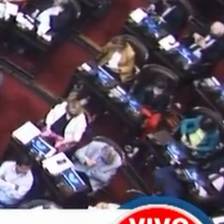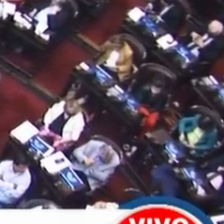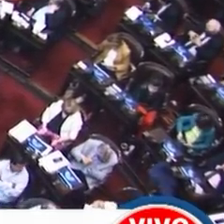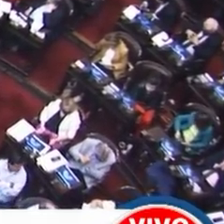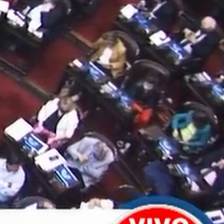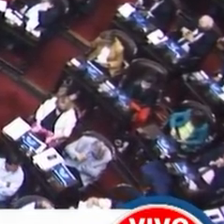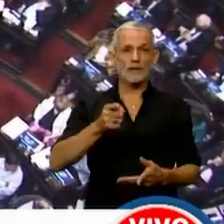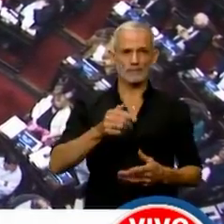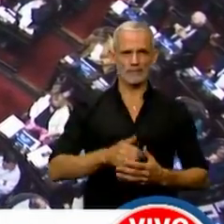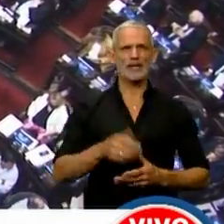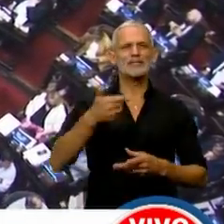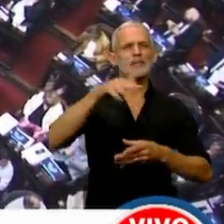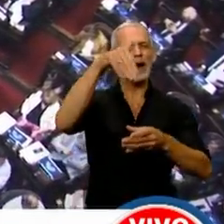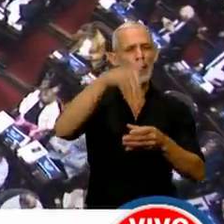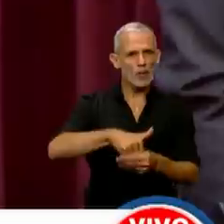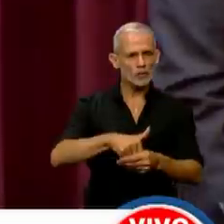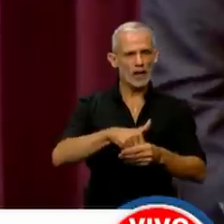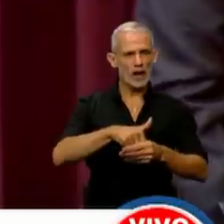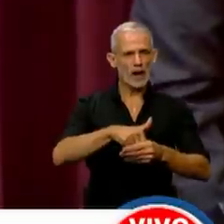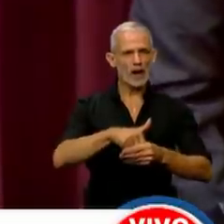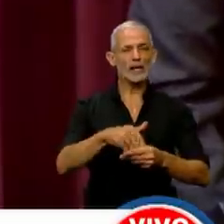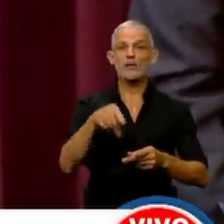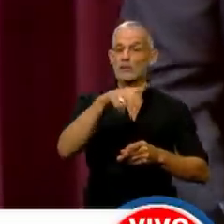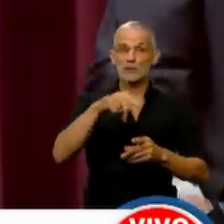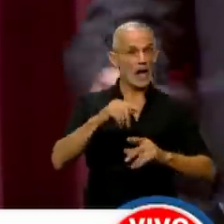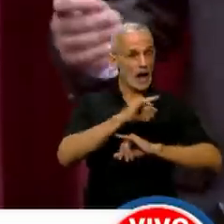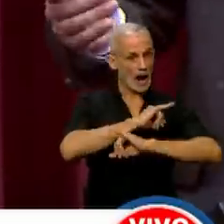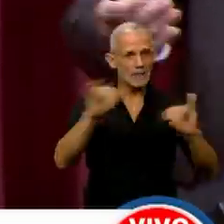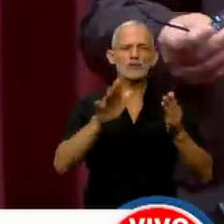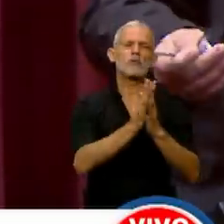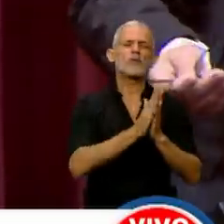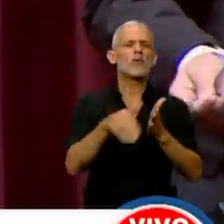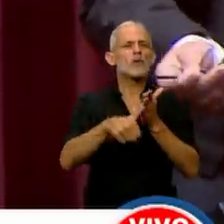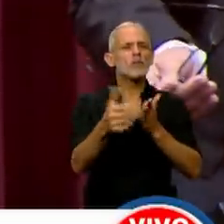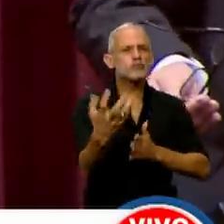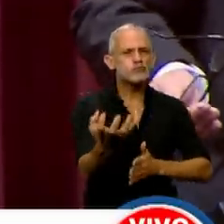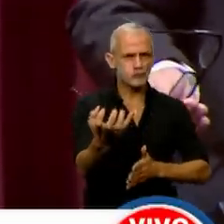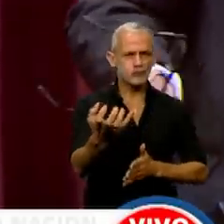se va a votar recuerdo que se identifiquen